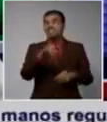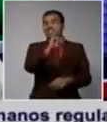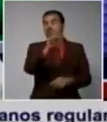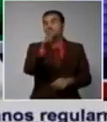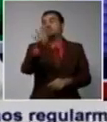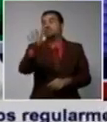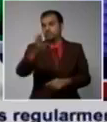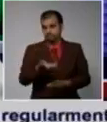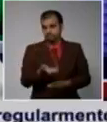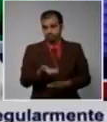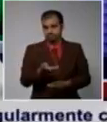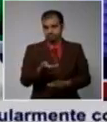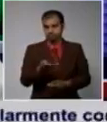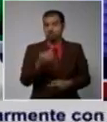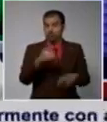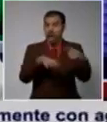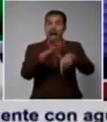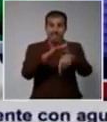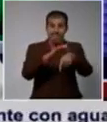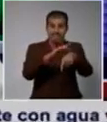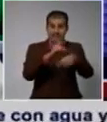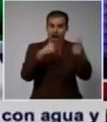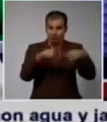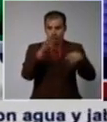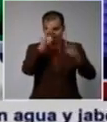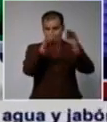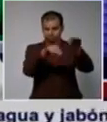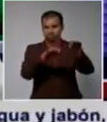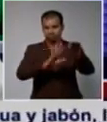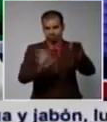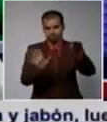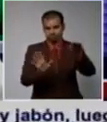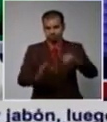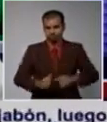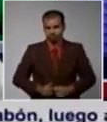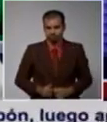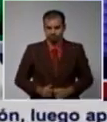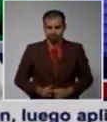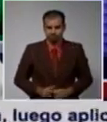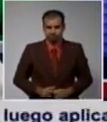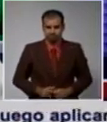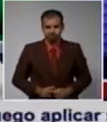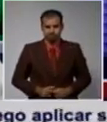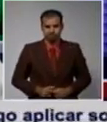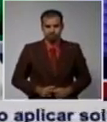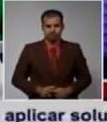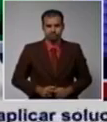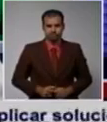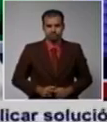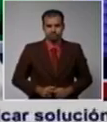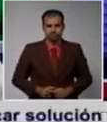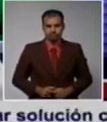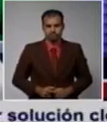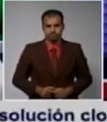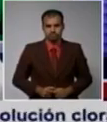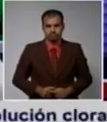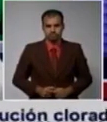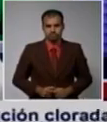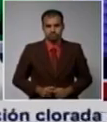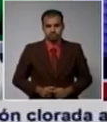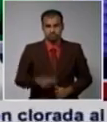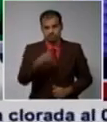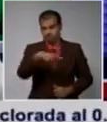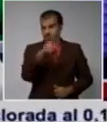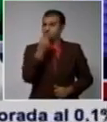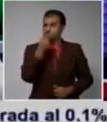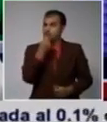encuentran confirmados, se encuentran positivos, se encuentran ingresados, no exentos de muchos riesgos